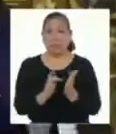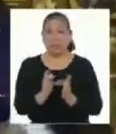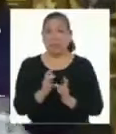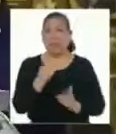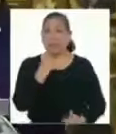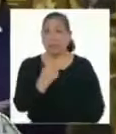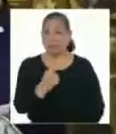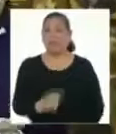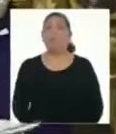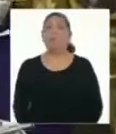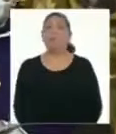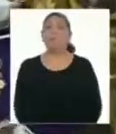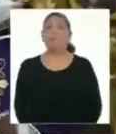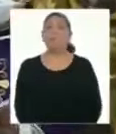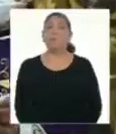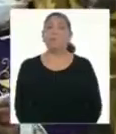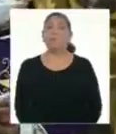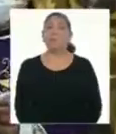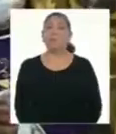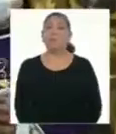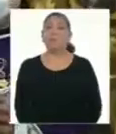diciendo: